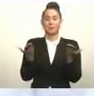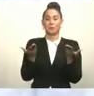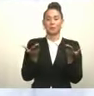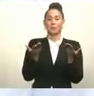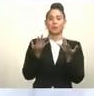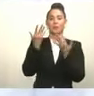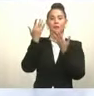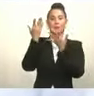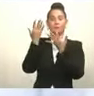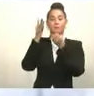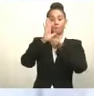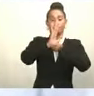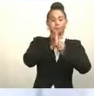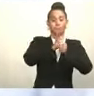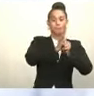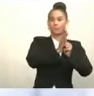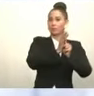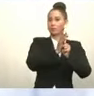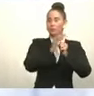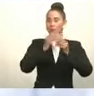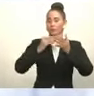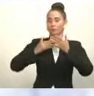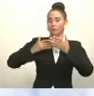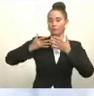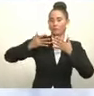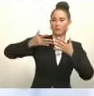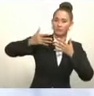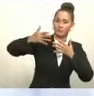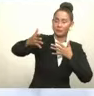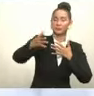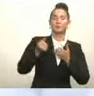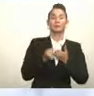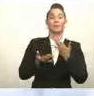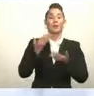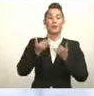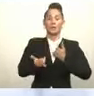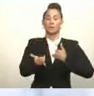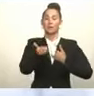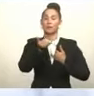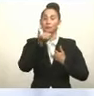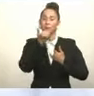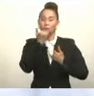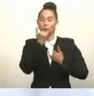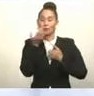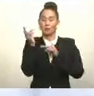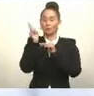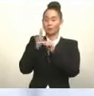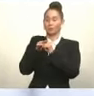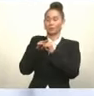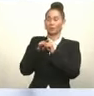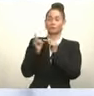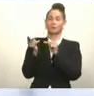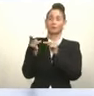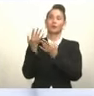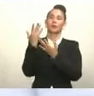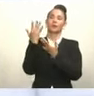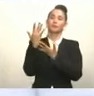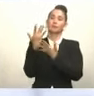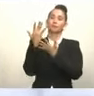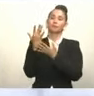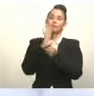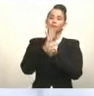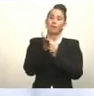menos difícil, podíamos nosotros cometer el error de sentarnos en una mecedora a esperar